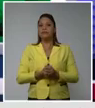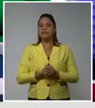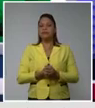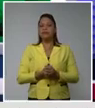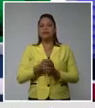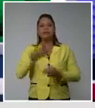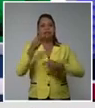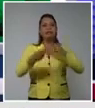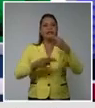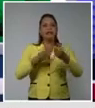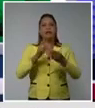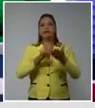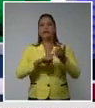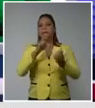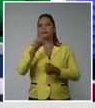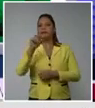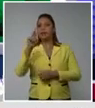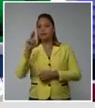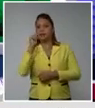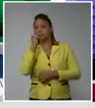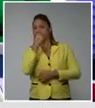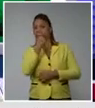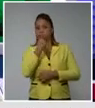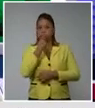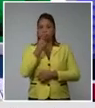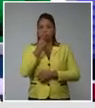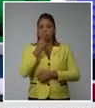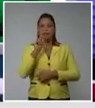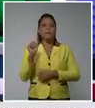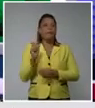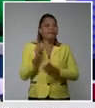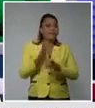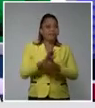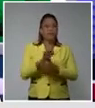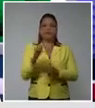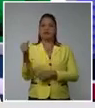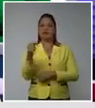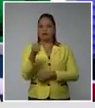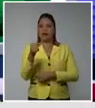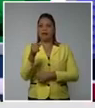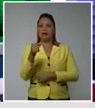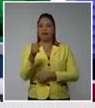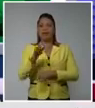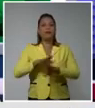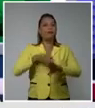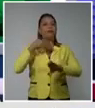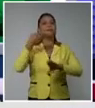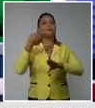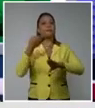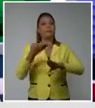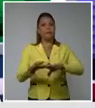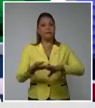realiza el PCR que inicialmente resultó negativo. Después